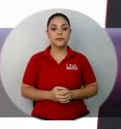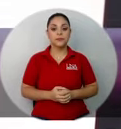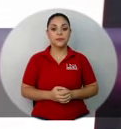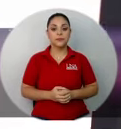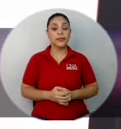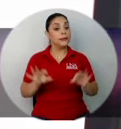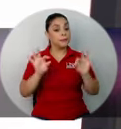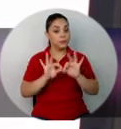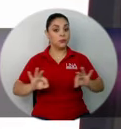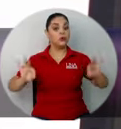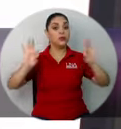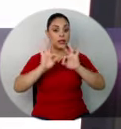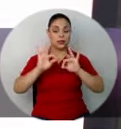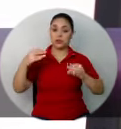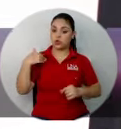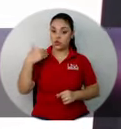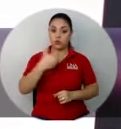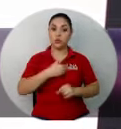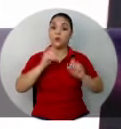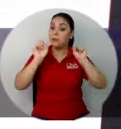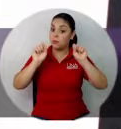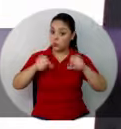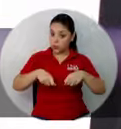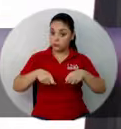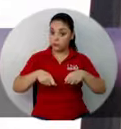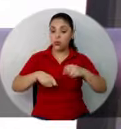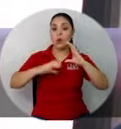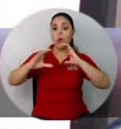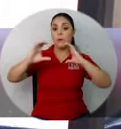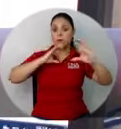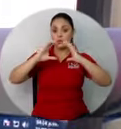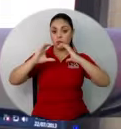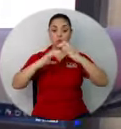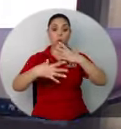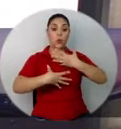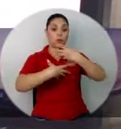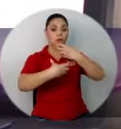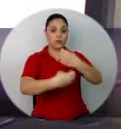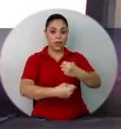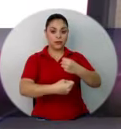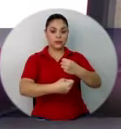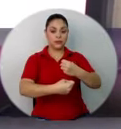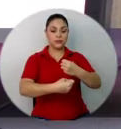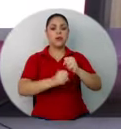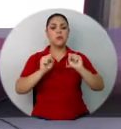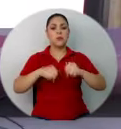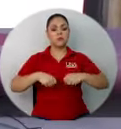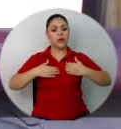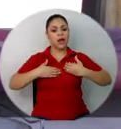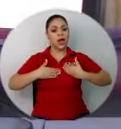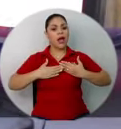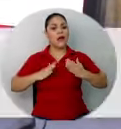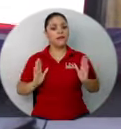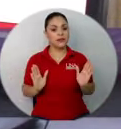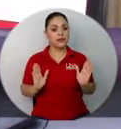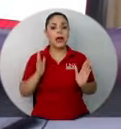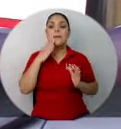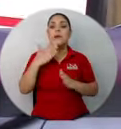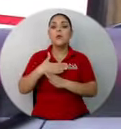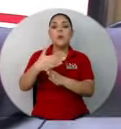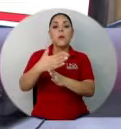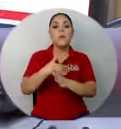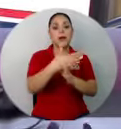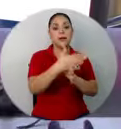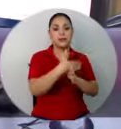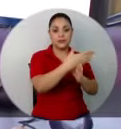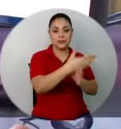nosotros podamos, en este ambiente de confianza y de comunicación, abrirnos para poder compartir las expectativas